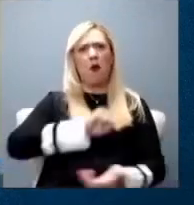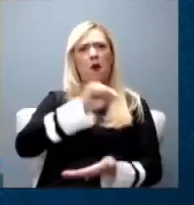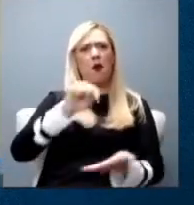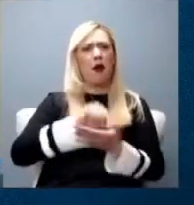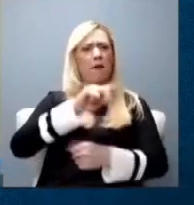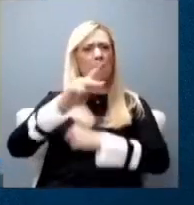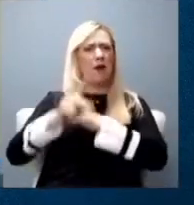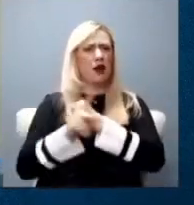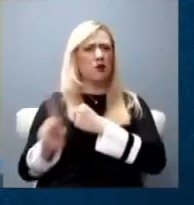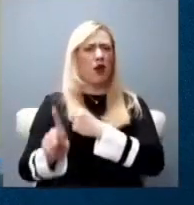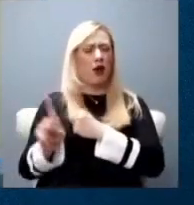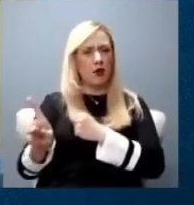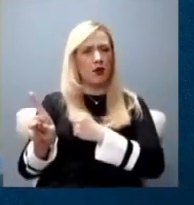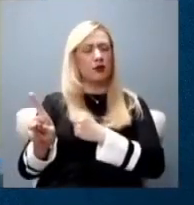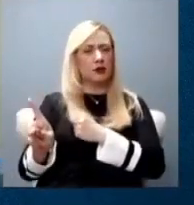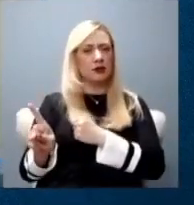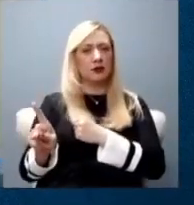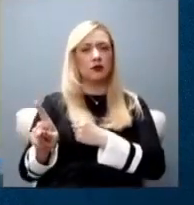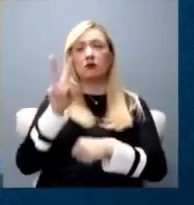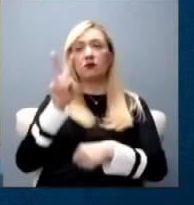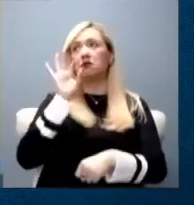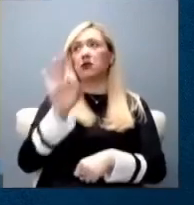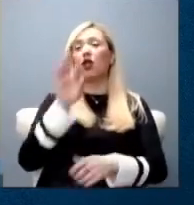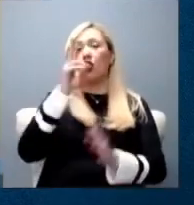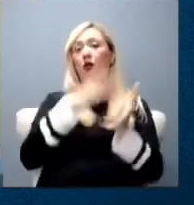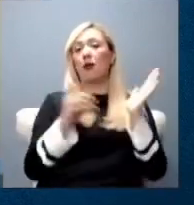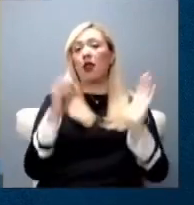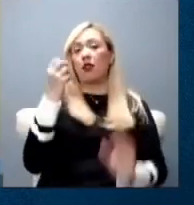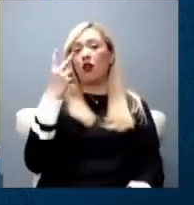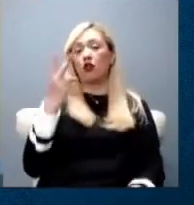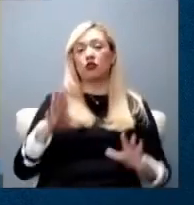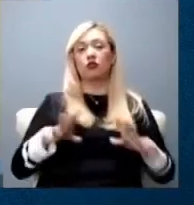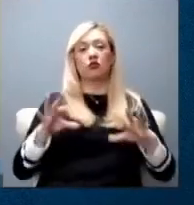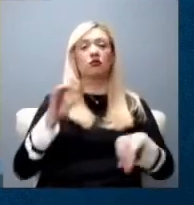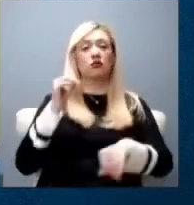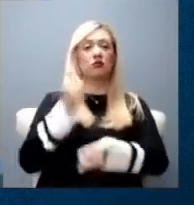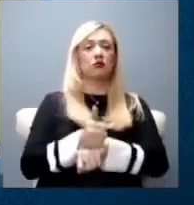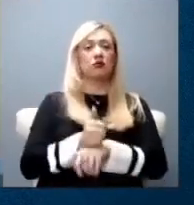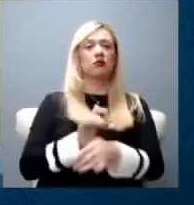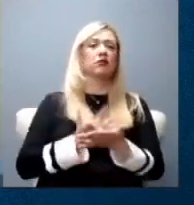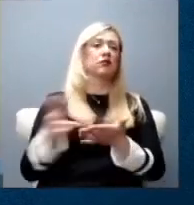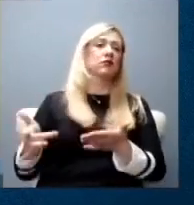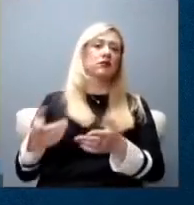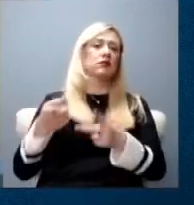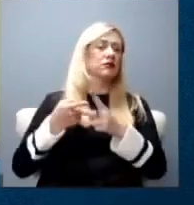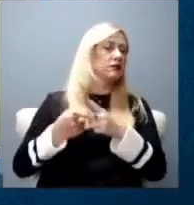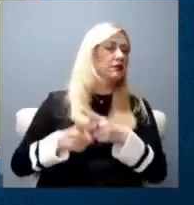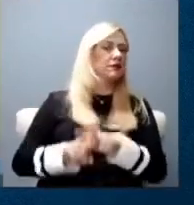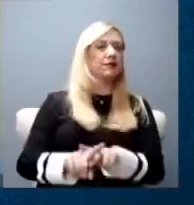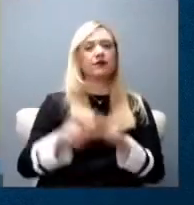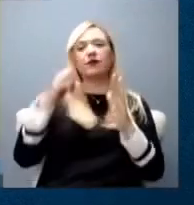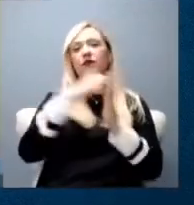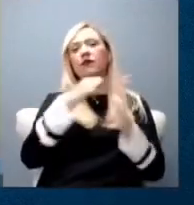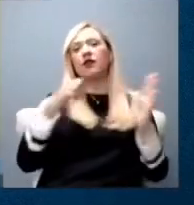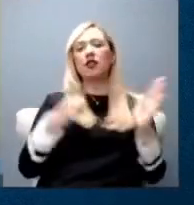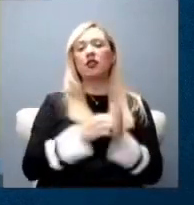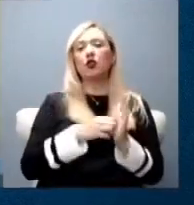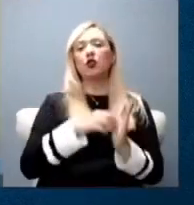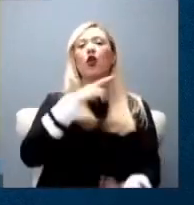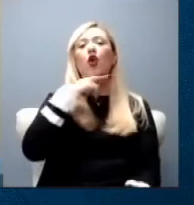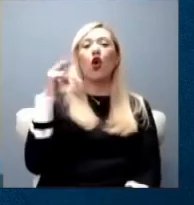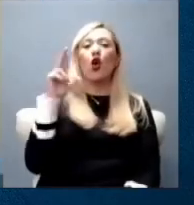Internacional se crea en el año 2002 a través de la adopción o de la entrada en vigencia de lo que se conoce como el Estatuto de Roma, que es el